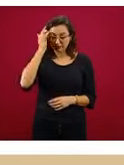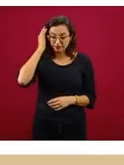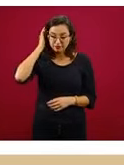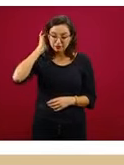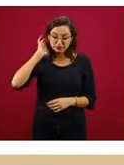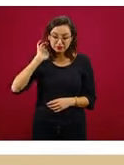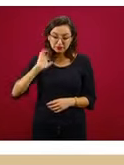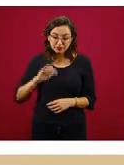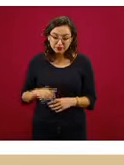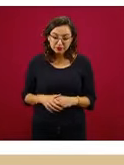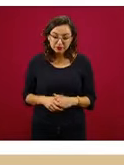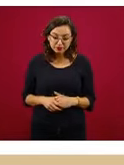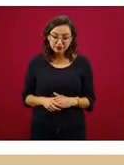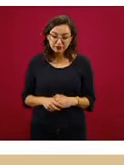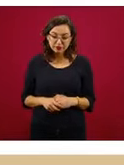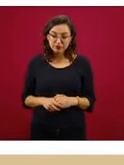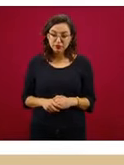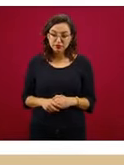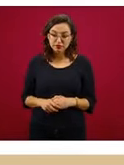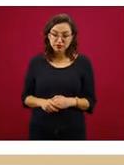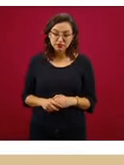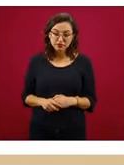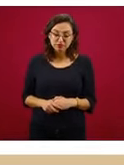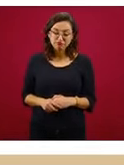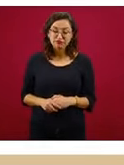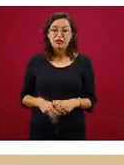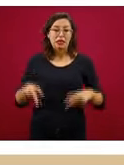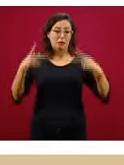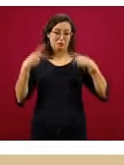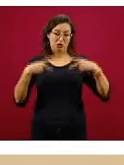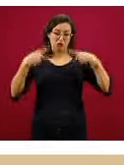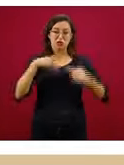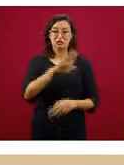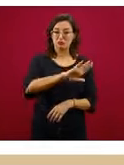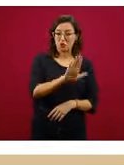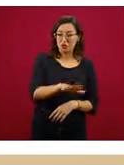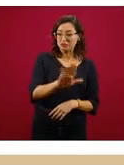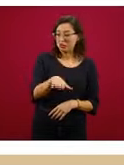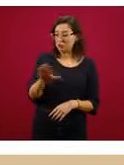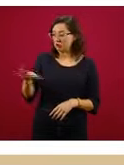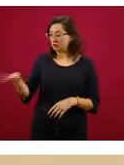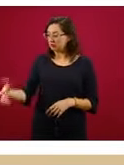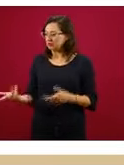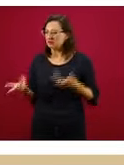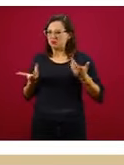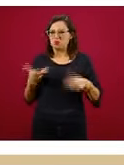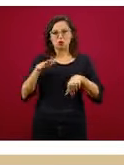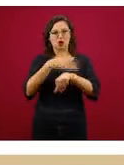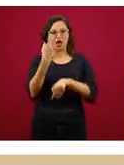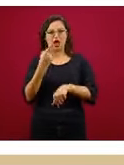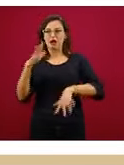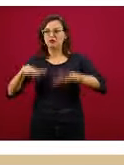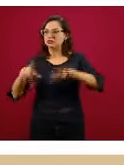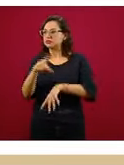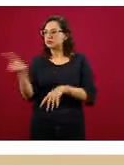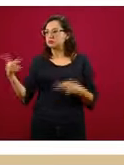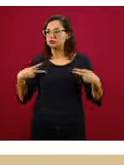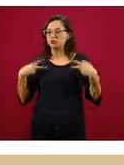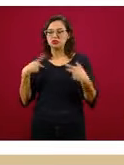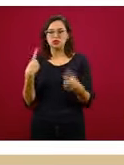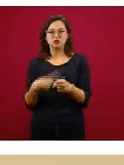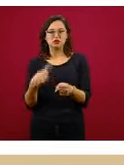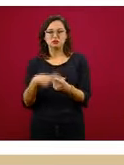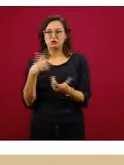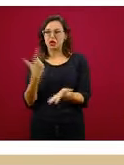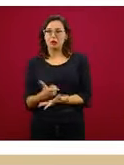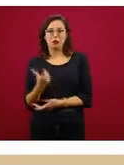mortalidad asociado también porque las personas que tienen signos y síntomas llegan tarde a la atención hospitalaria. Esto también lo ha